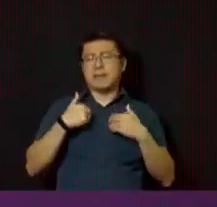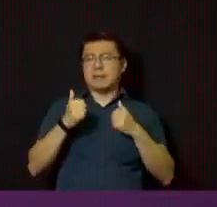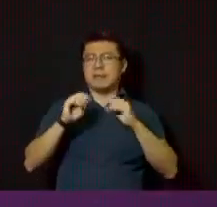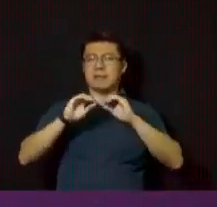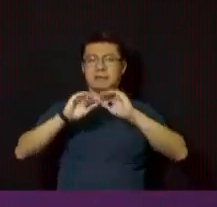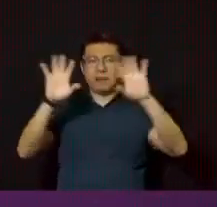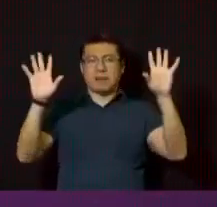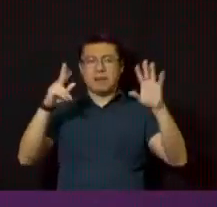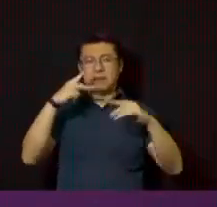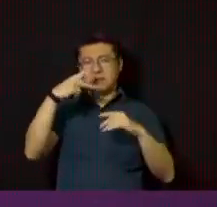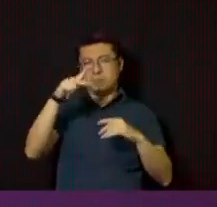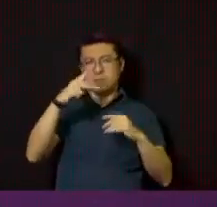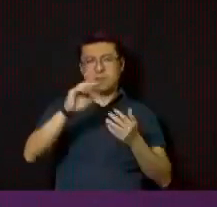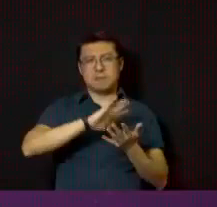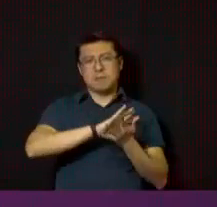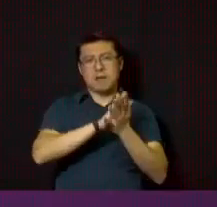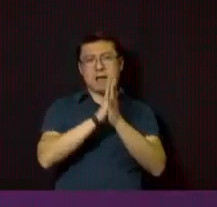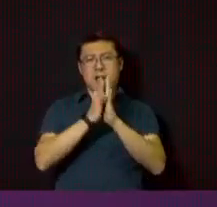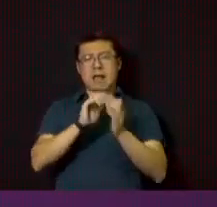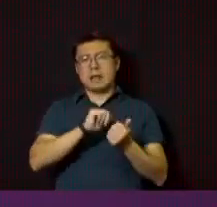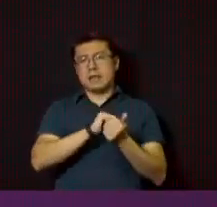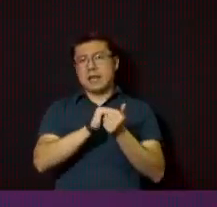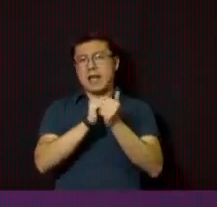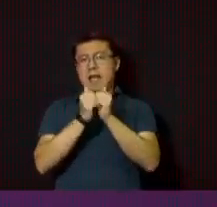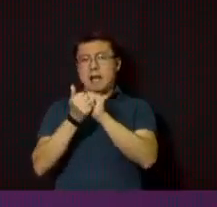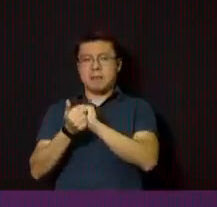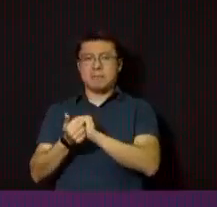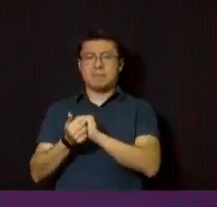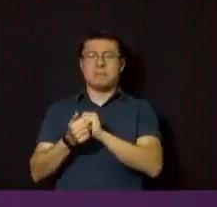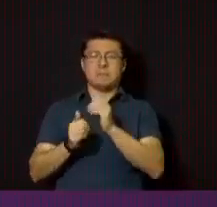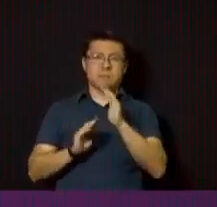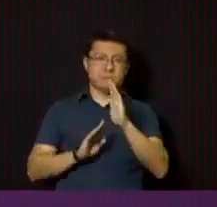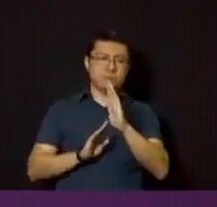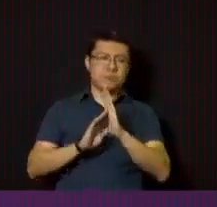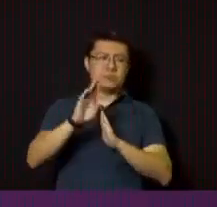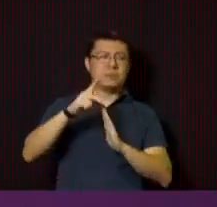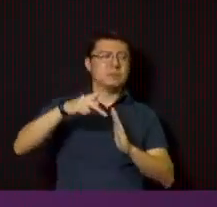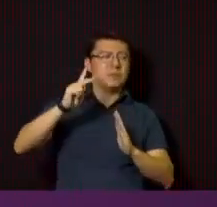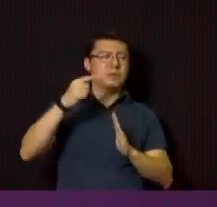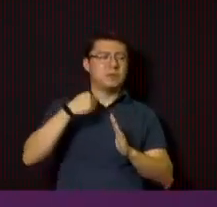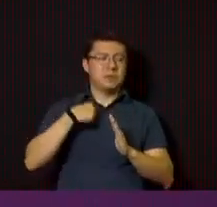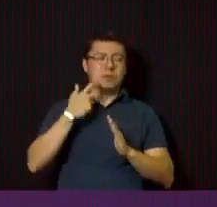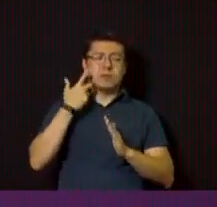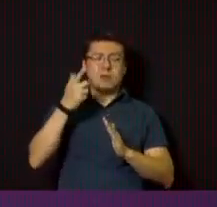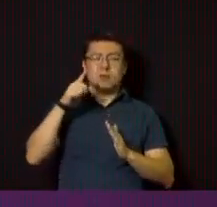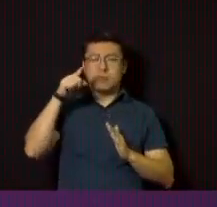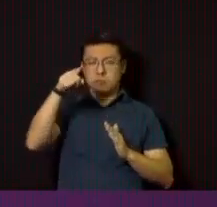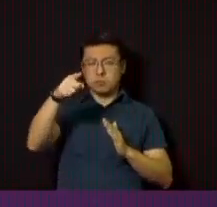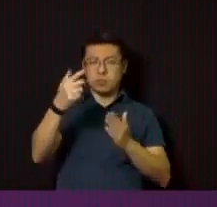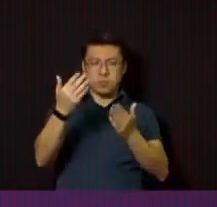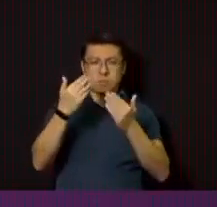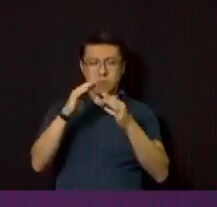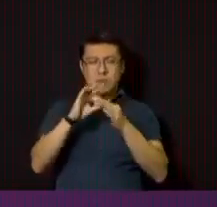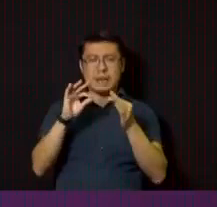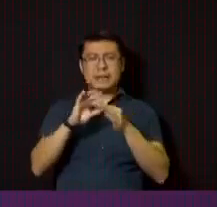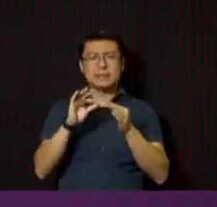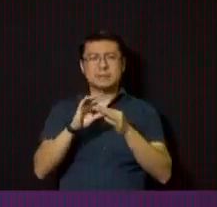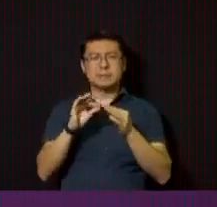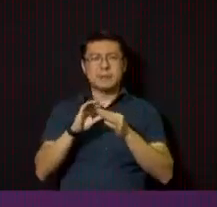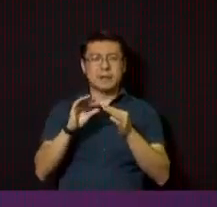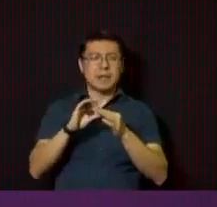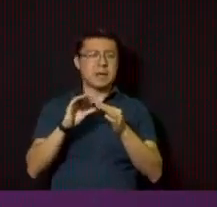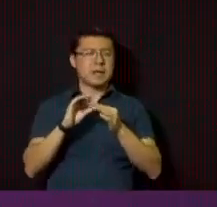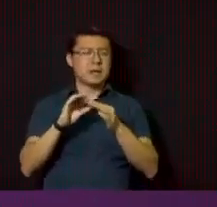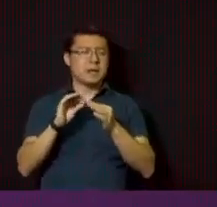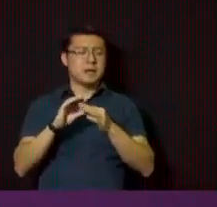esta transformación y toda esta evolución que has tenido. Pero yo quiero que te enfoques ahorita, que me platiques un poco, a ver si me puedes